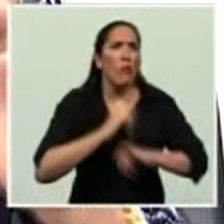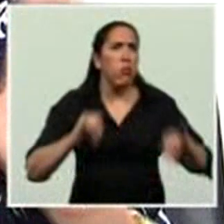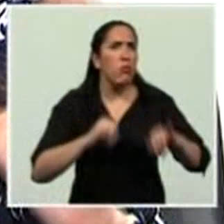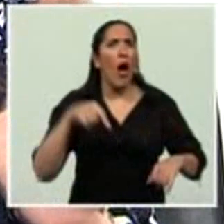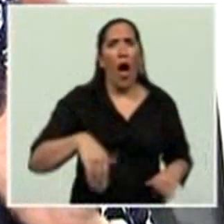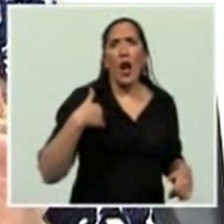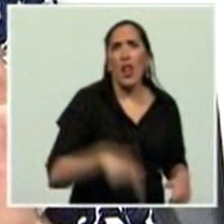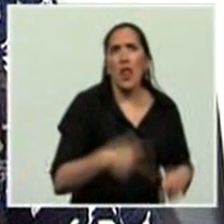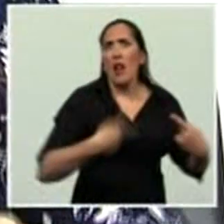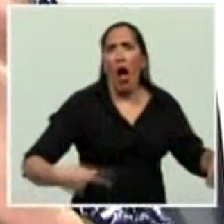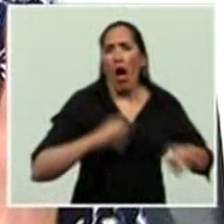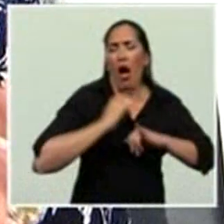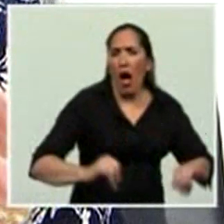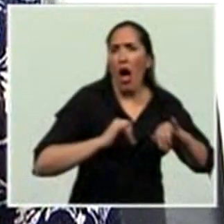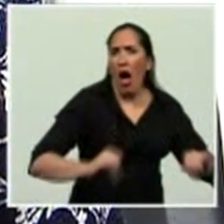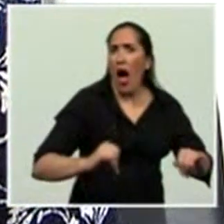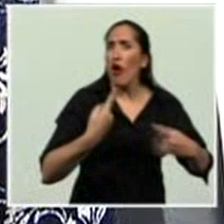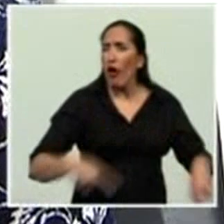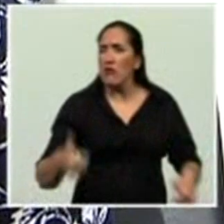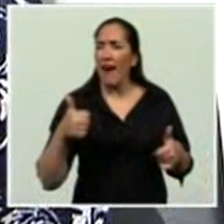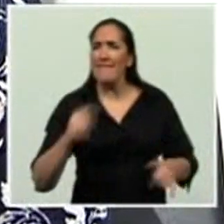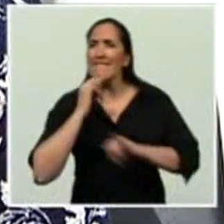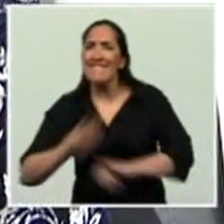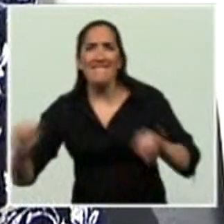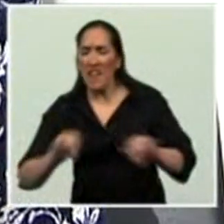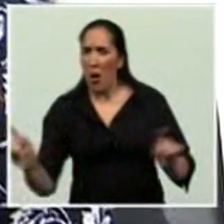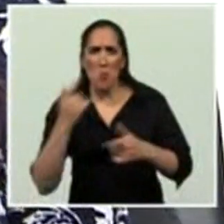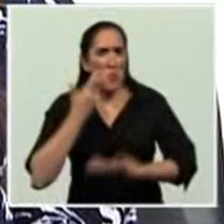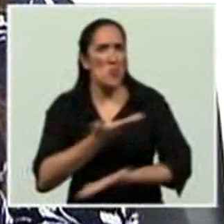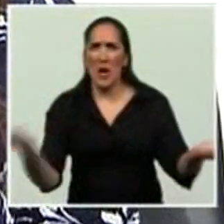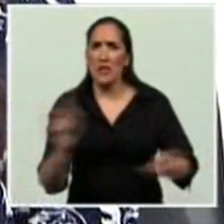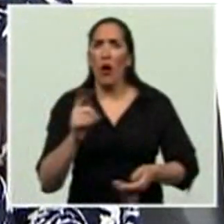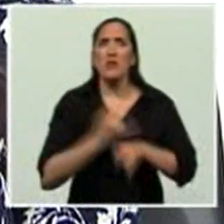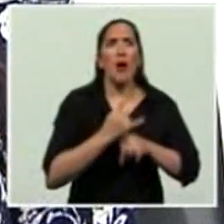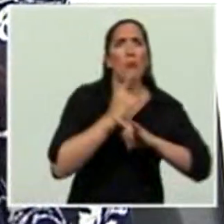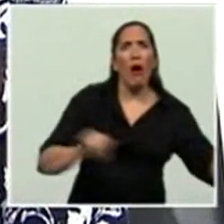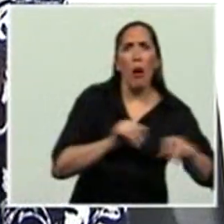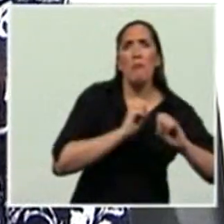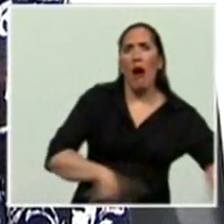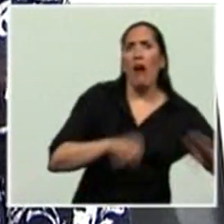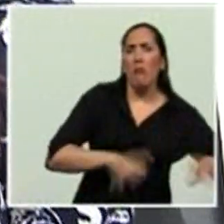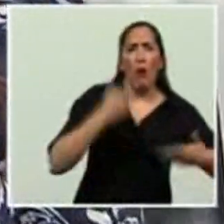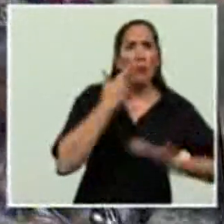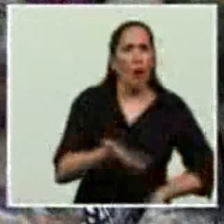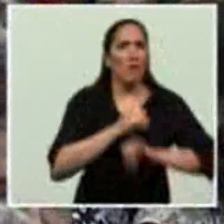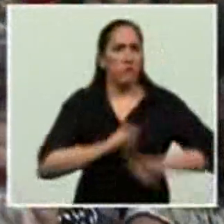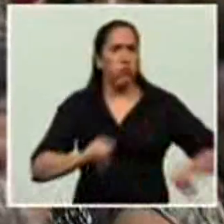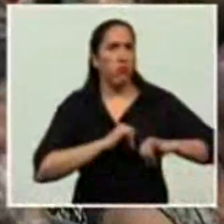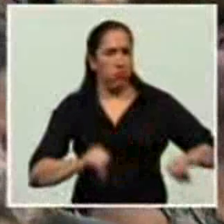no lo que pasa las cosas buenas sino fundamentalmente las cosas malas y